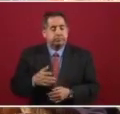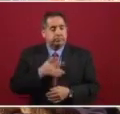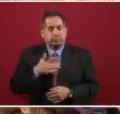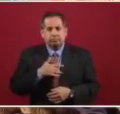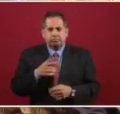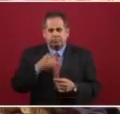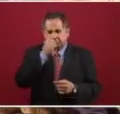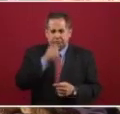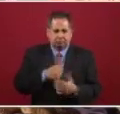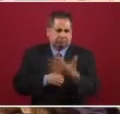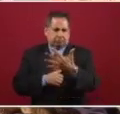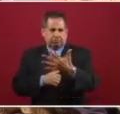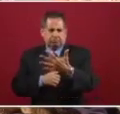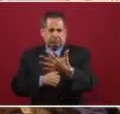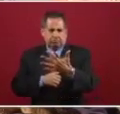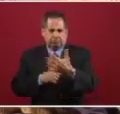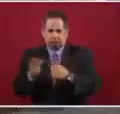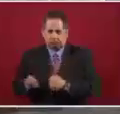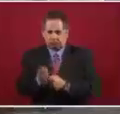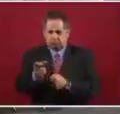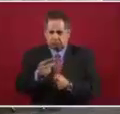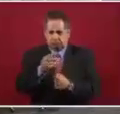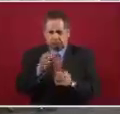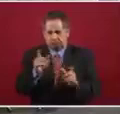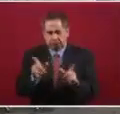unas cinco preguntas,